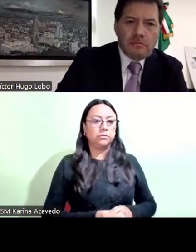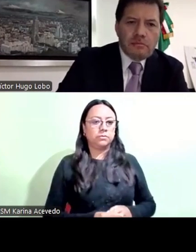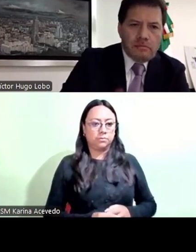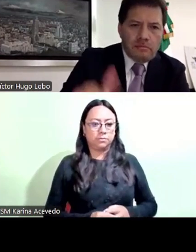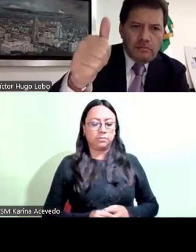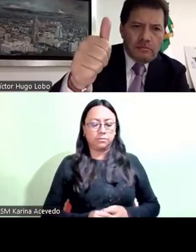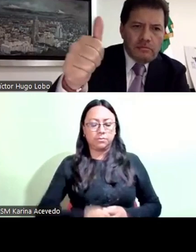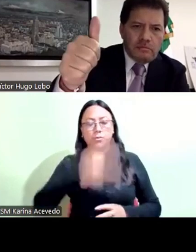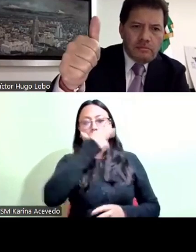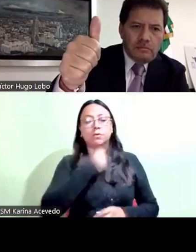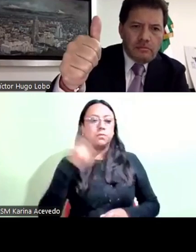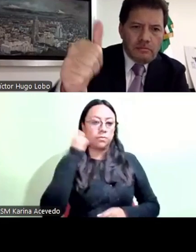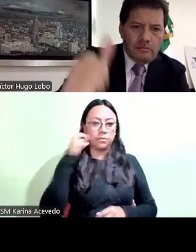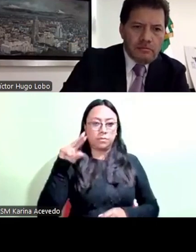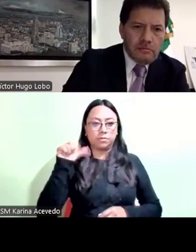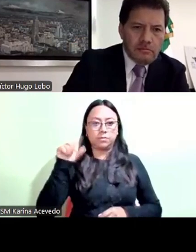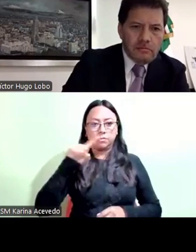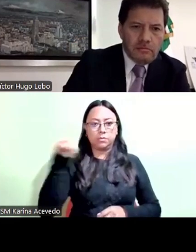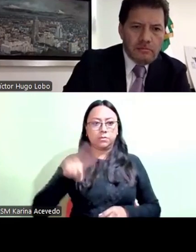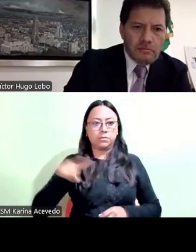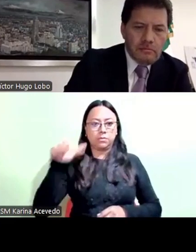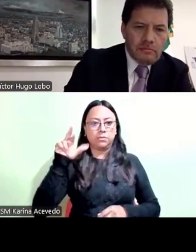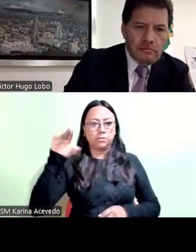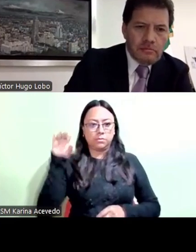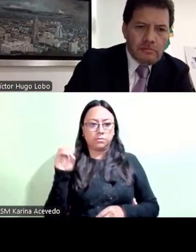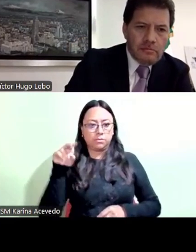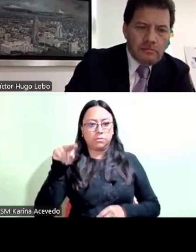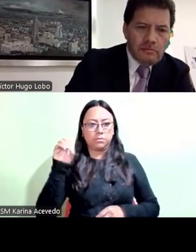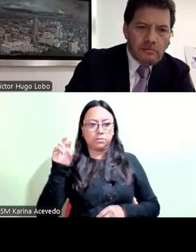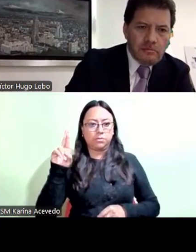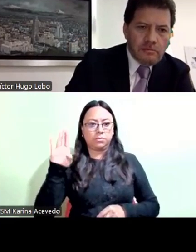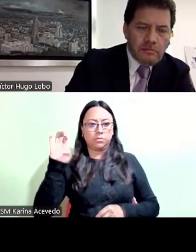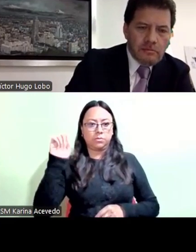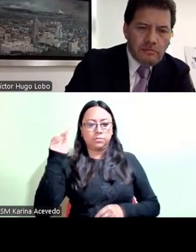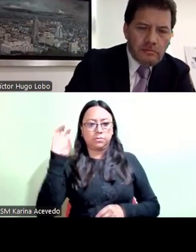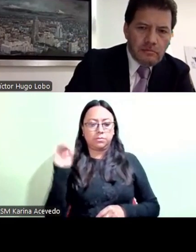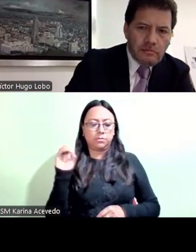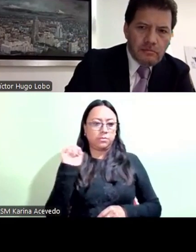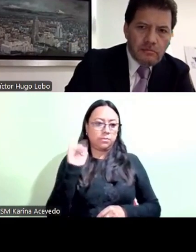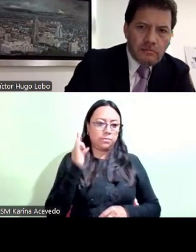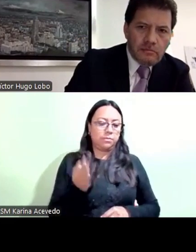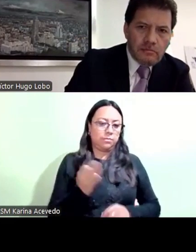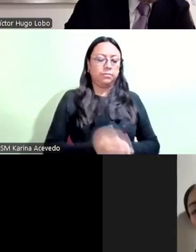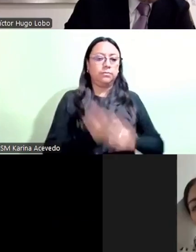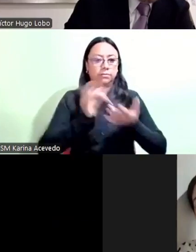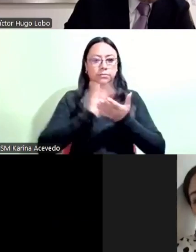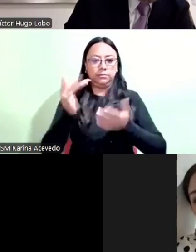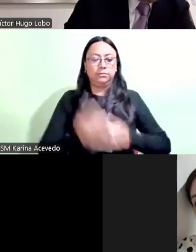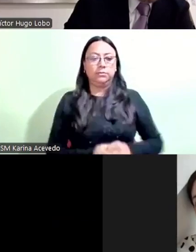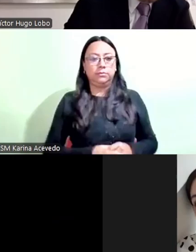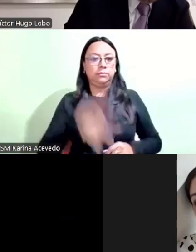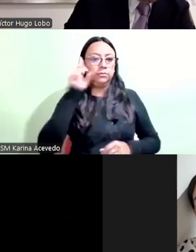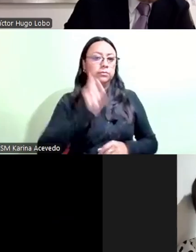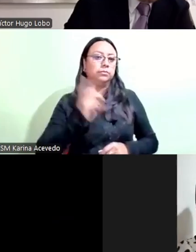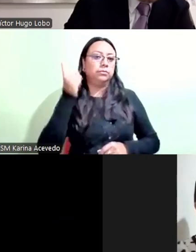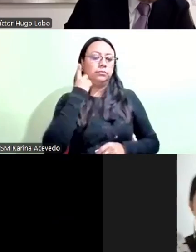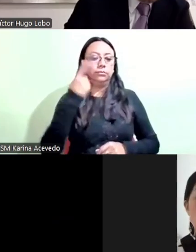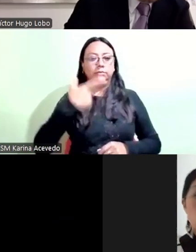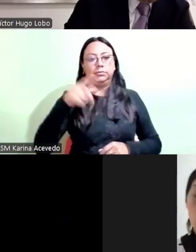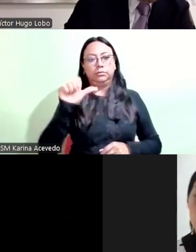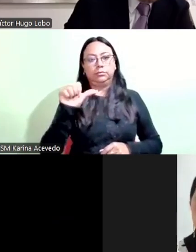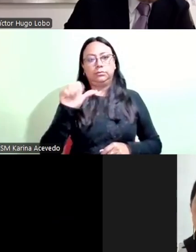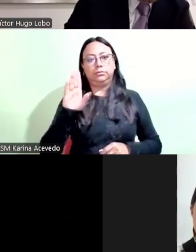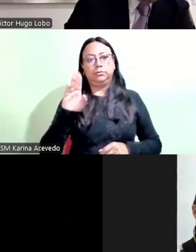escuchó? Norberto Sánchez. Nazario Norberto, a favor. Gracias, diputado. Diputada María Gabriela